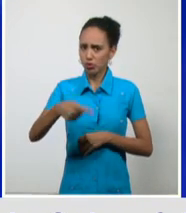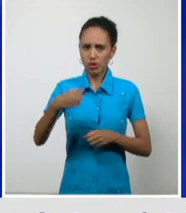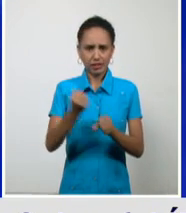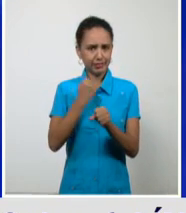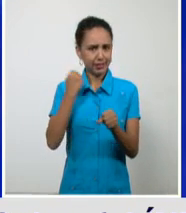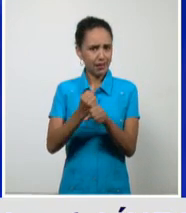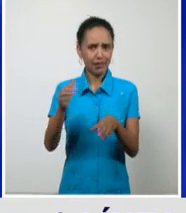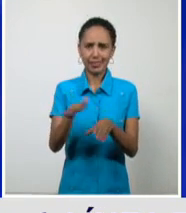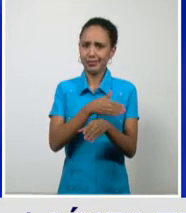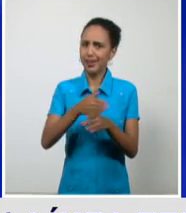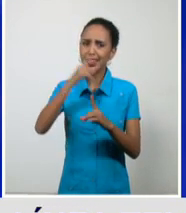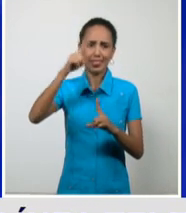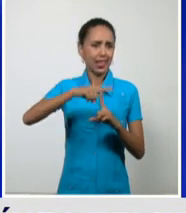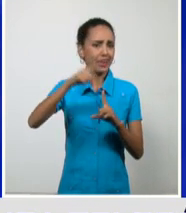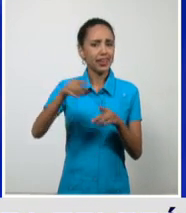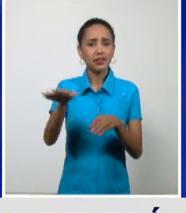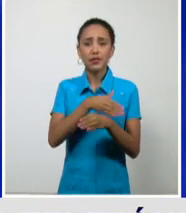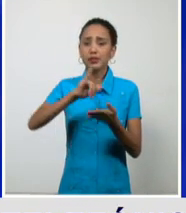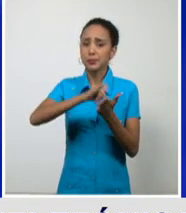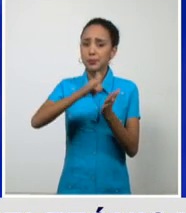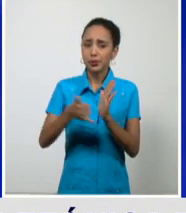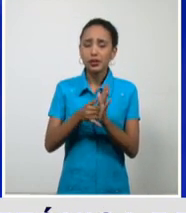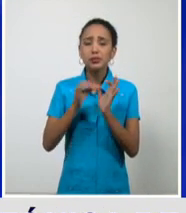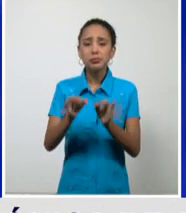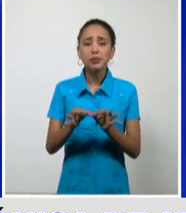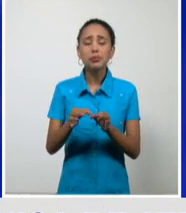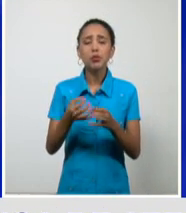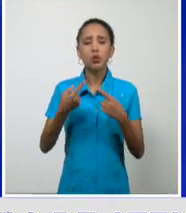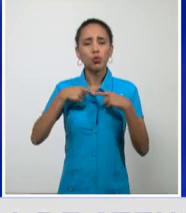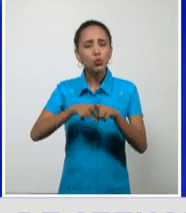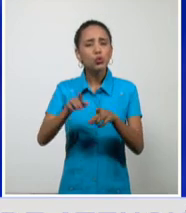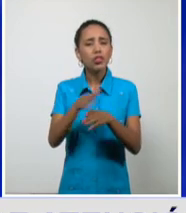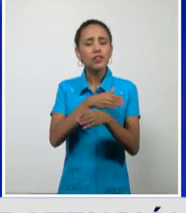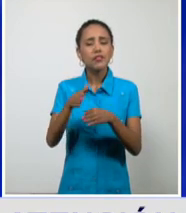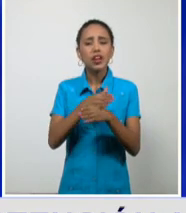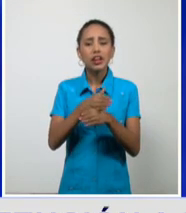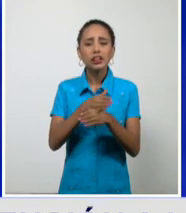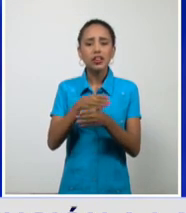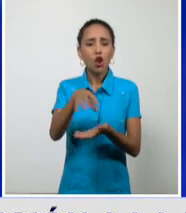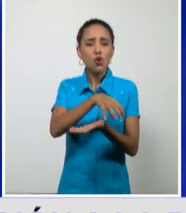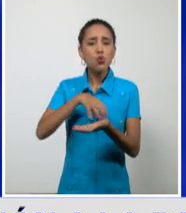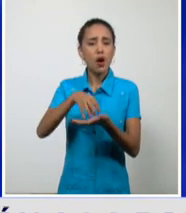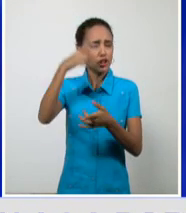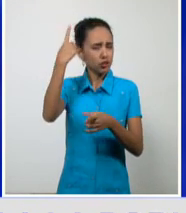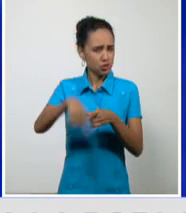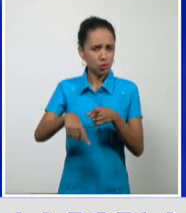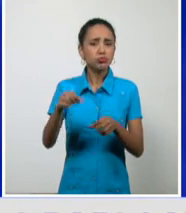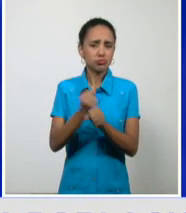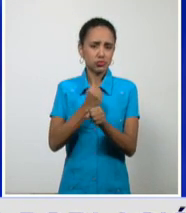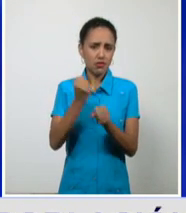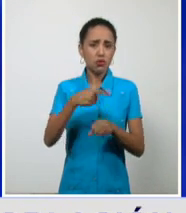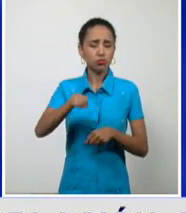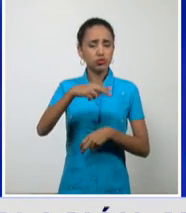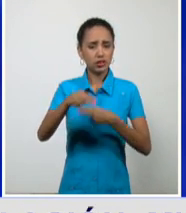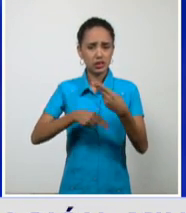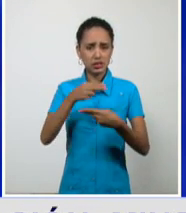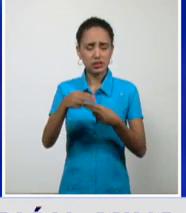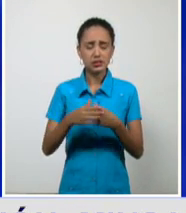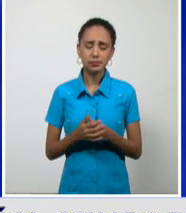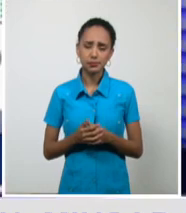misiones, proyectos, este acompañamiento a diferentes instituciones, además de otros escenarios. Sí, también en este mismo tema hemos seguido